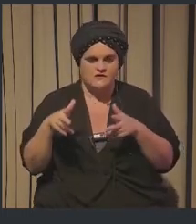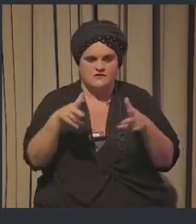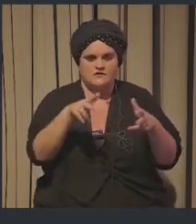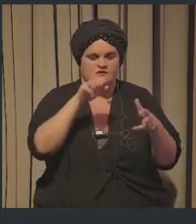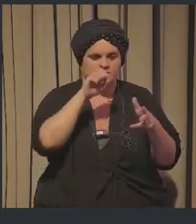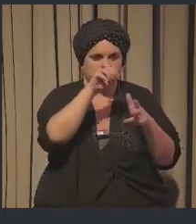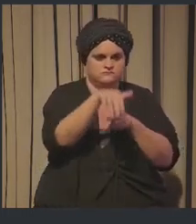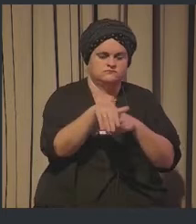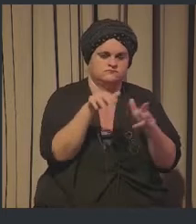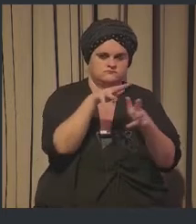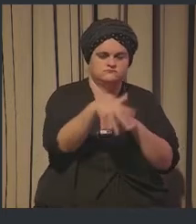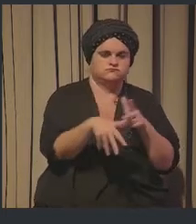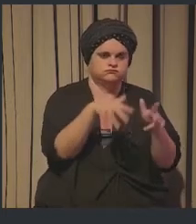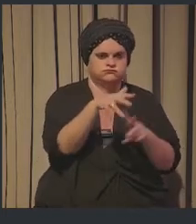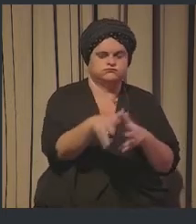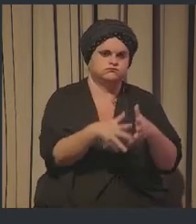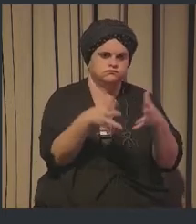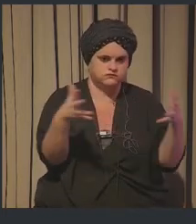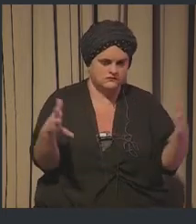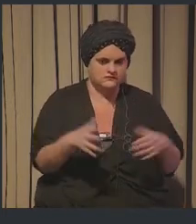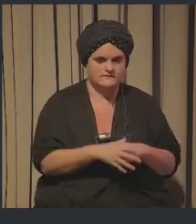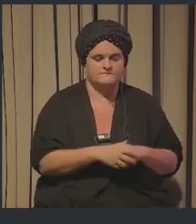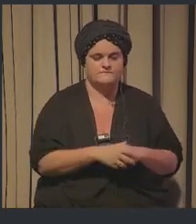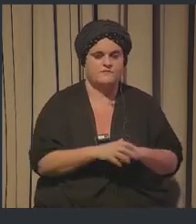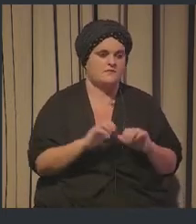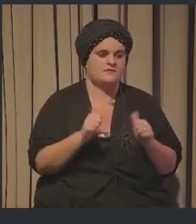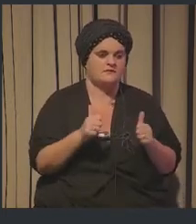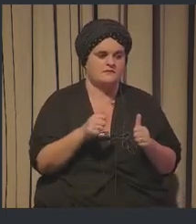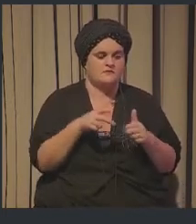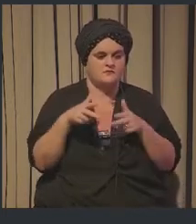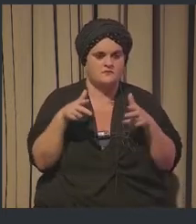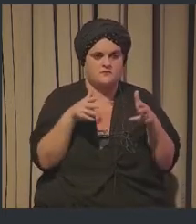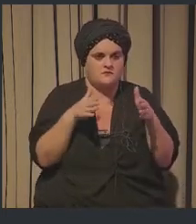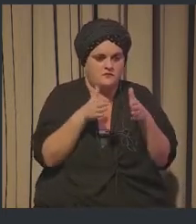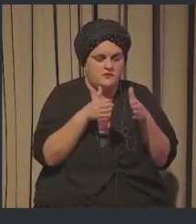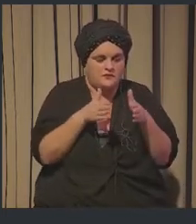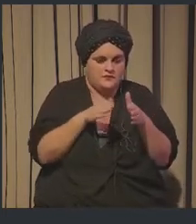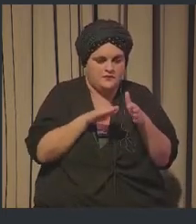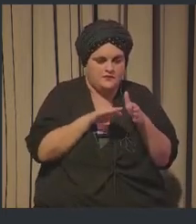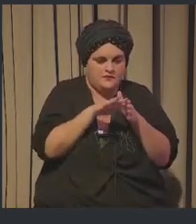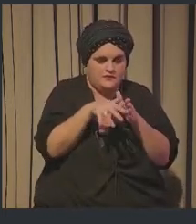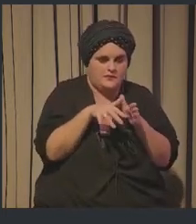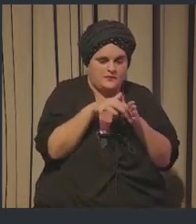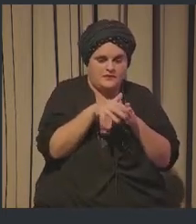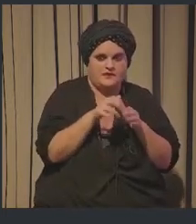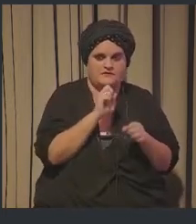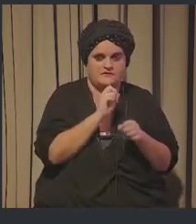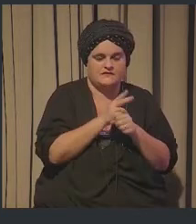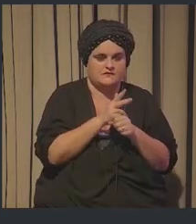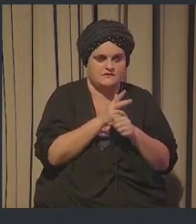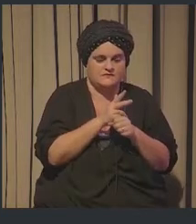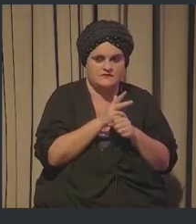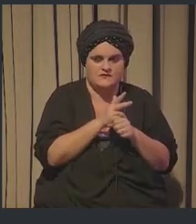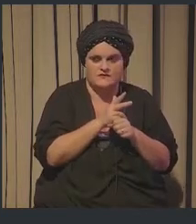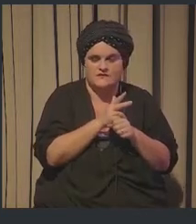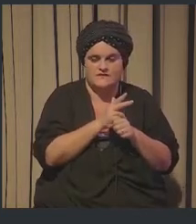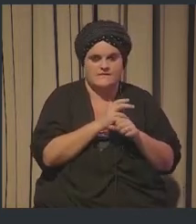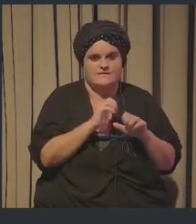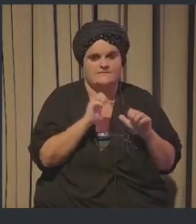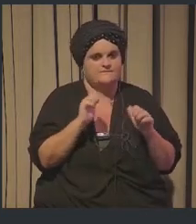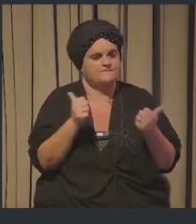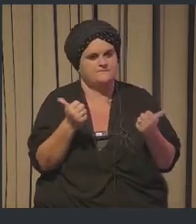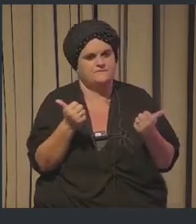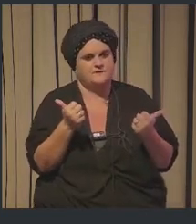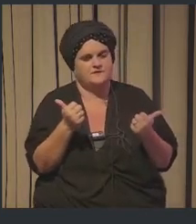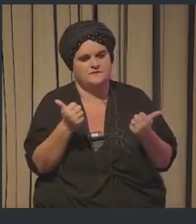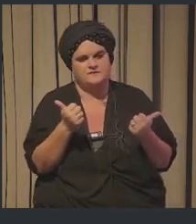siempre arranca con un río muy pequeñito. Y aquí tenemos los retos. Las suposiciones son